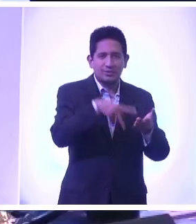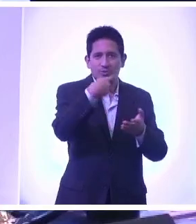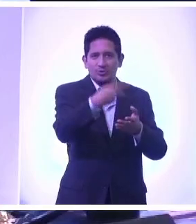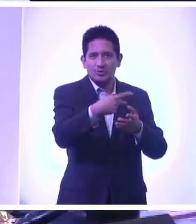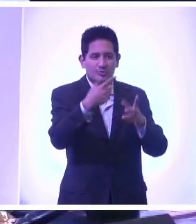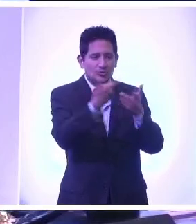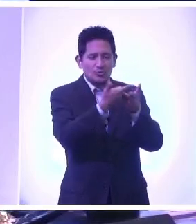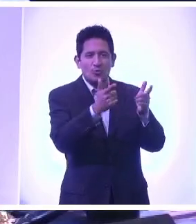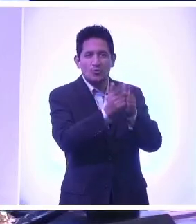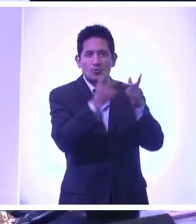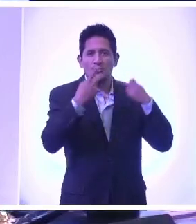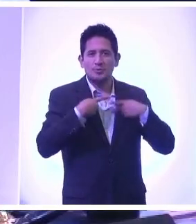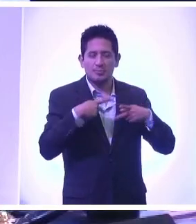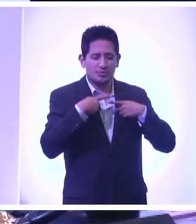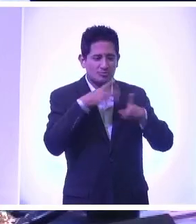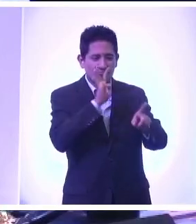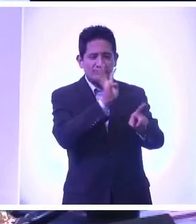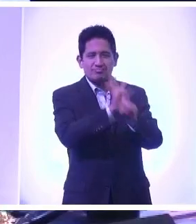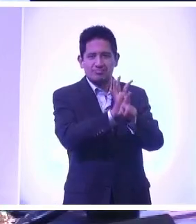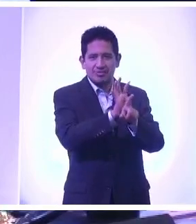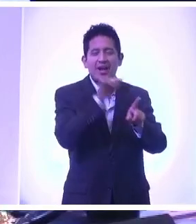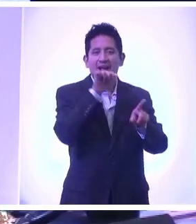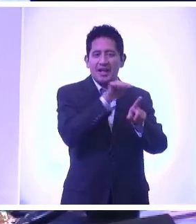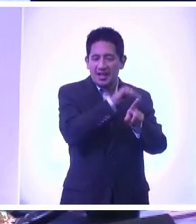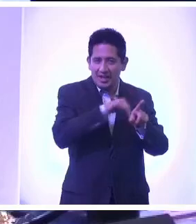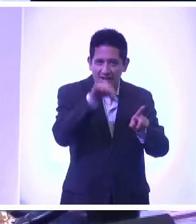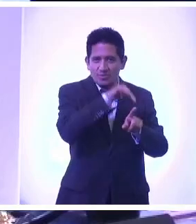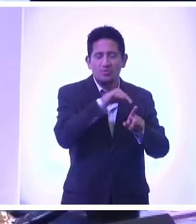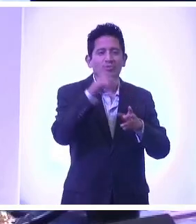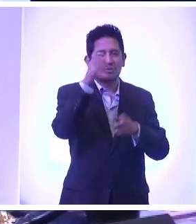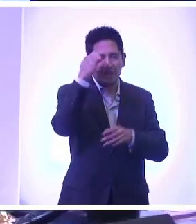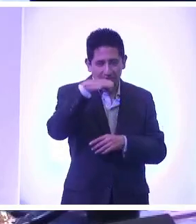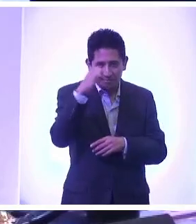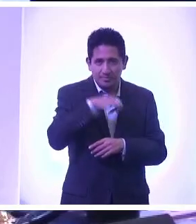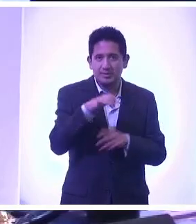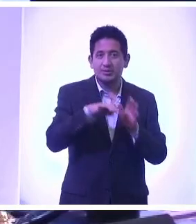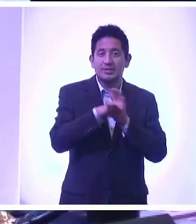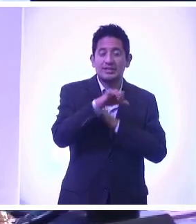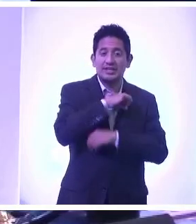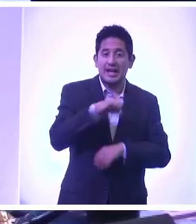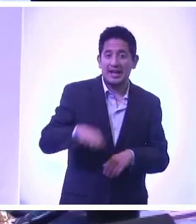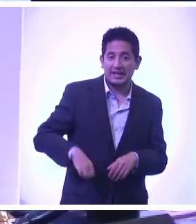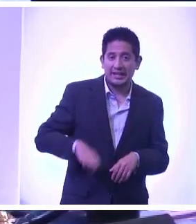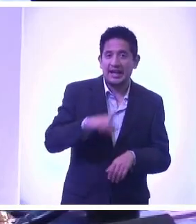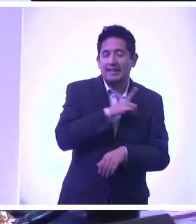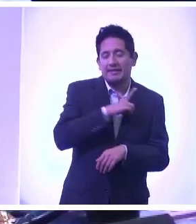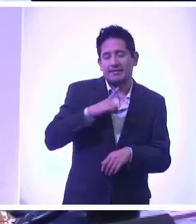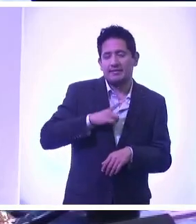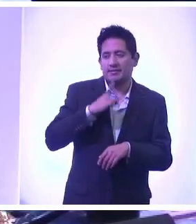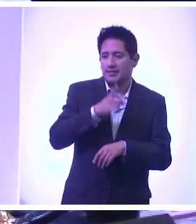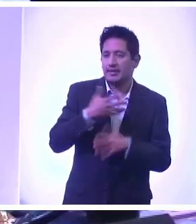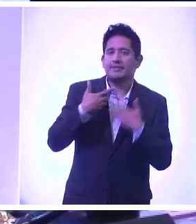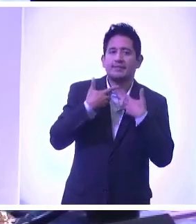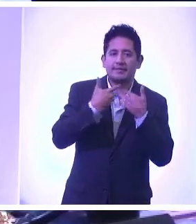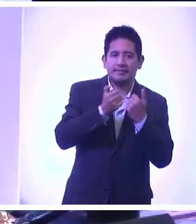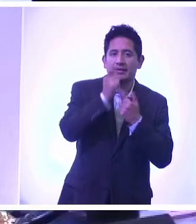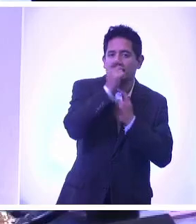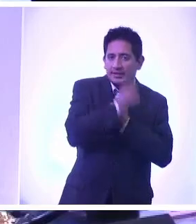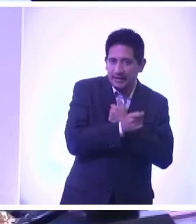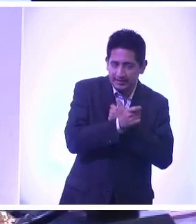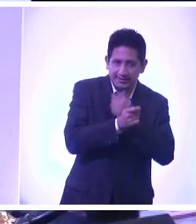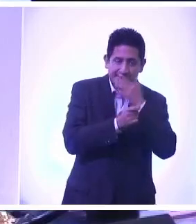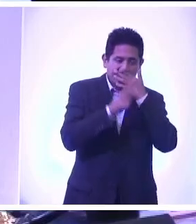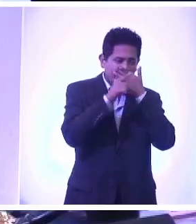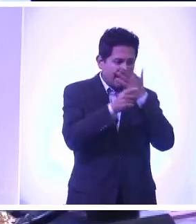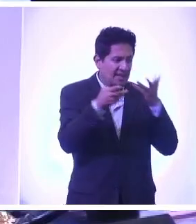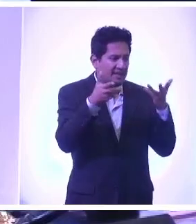justamente a cada una de las cosas en tanto el alcalde entienda que tiene que dejar a los expertos a hacer su trabajo y él ha ser el suyo